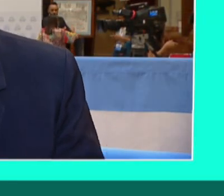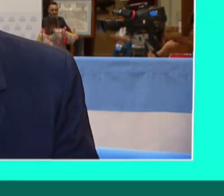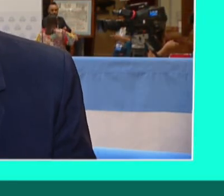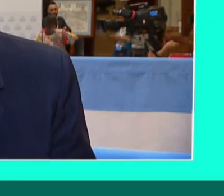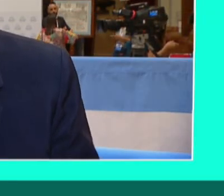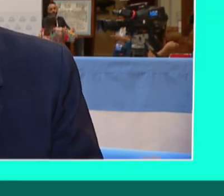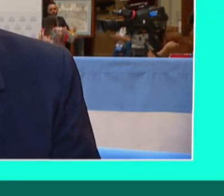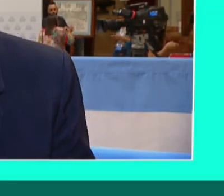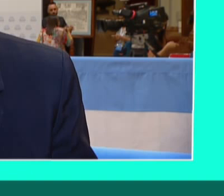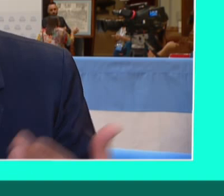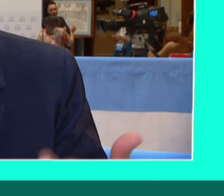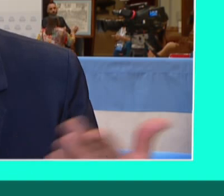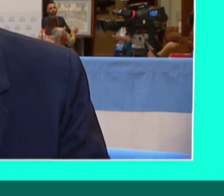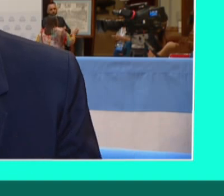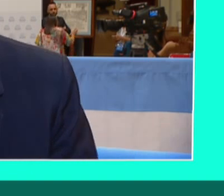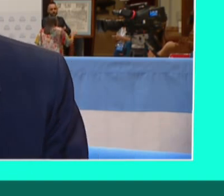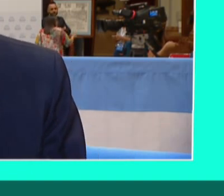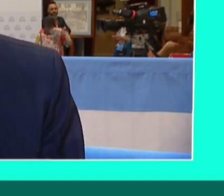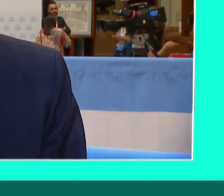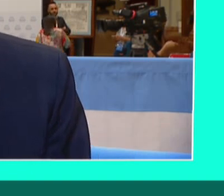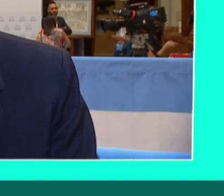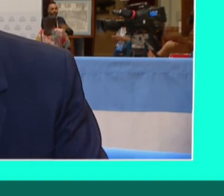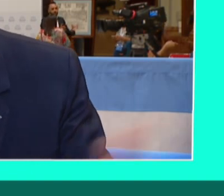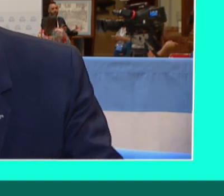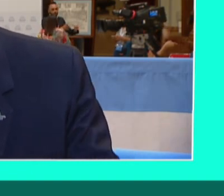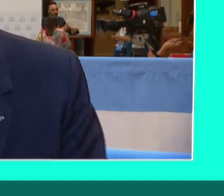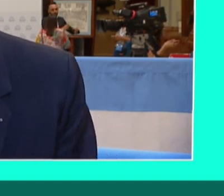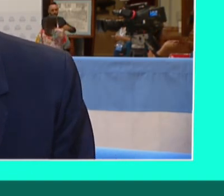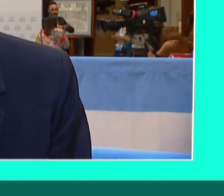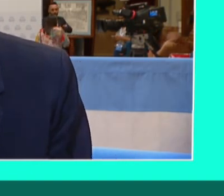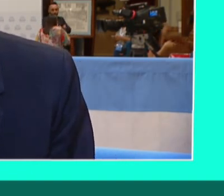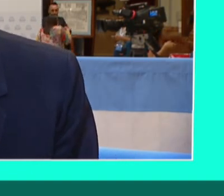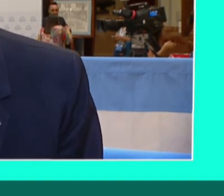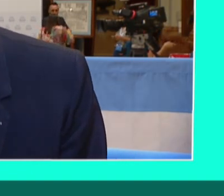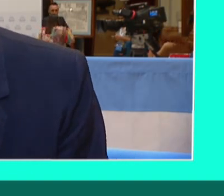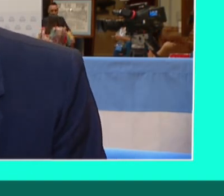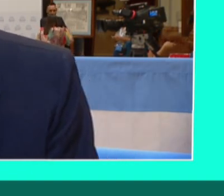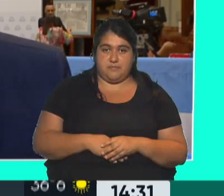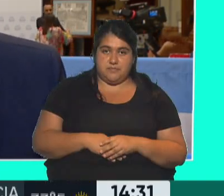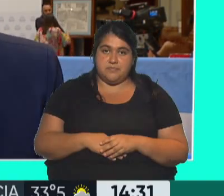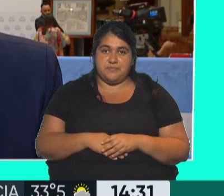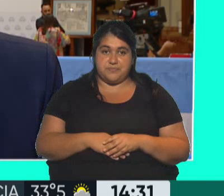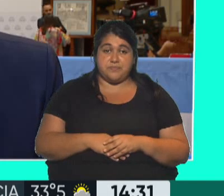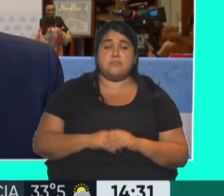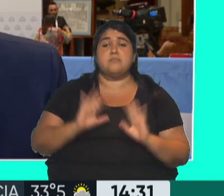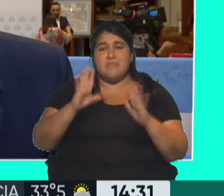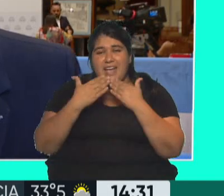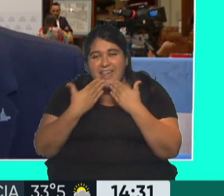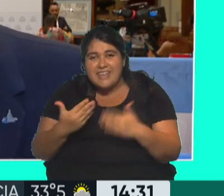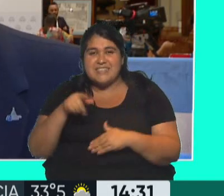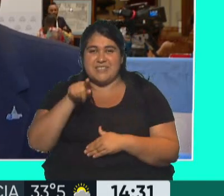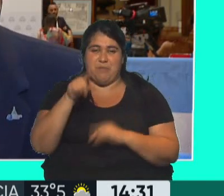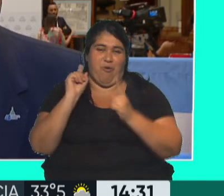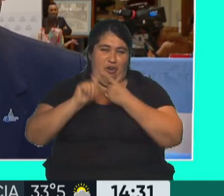de más educación, de más universidades públicas y gratuitas a lo largo y a lo ancho de la Argentina. Le agradecemos muchísimo